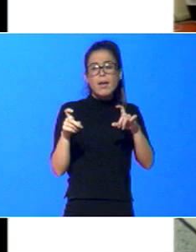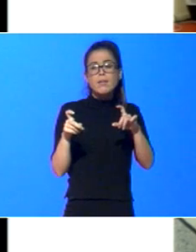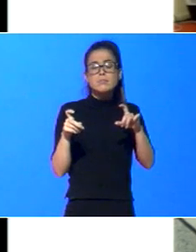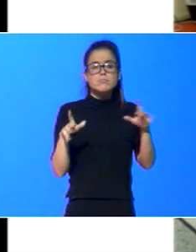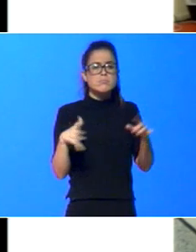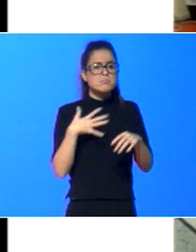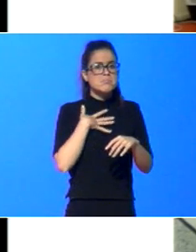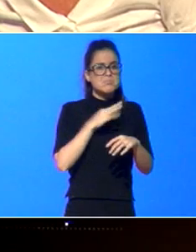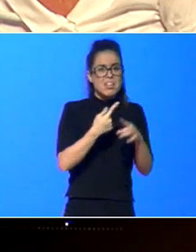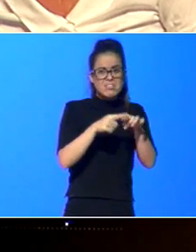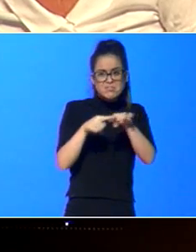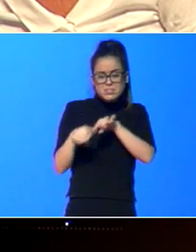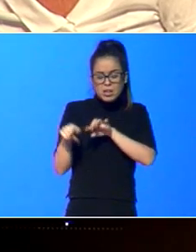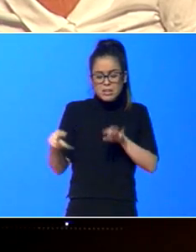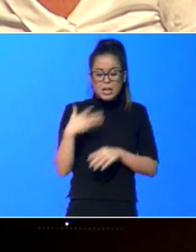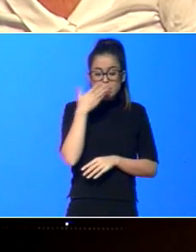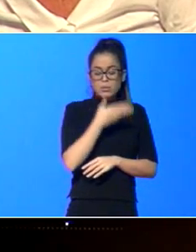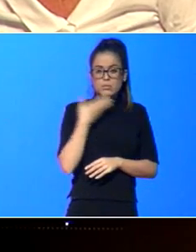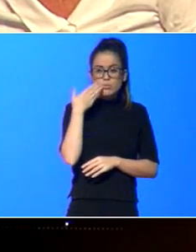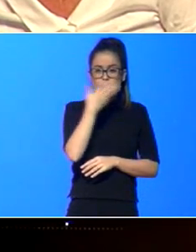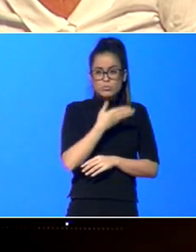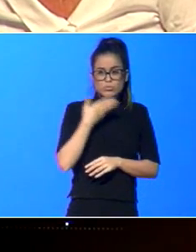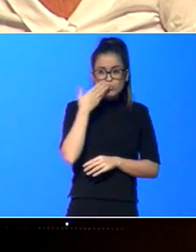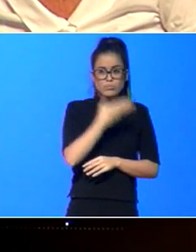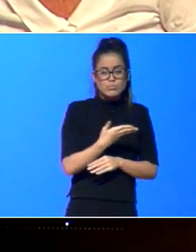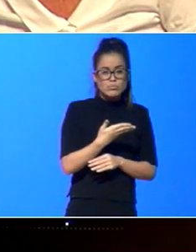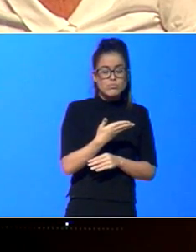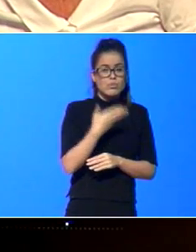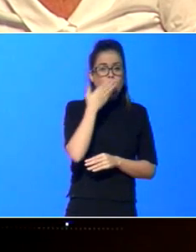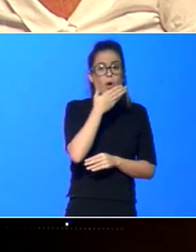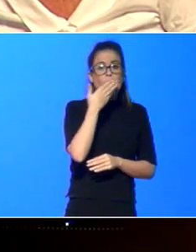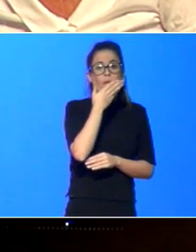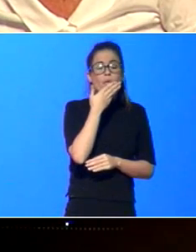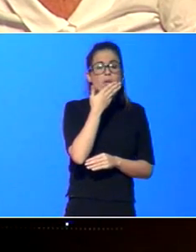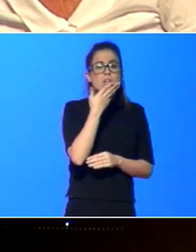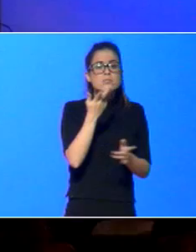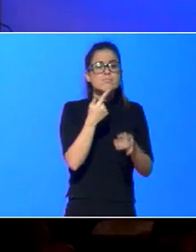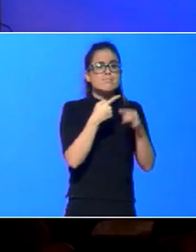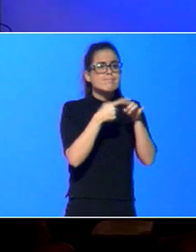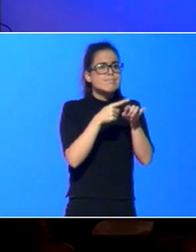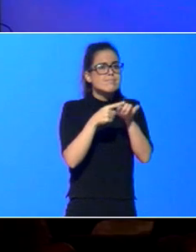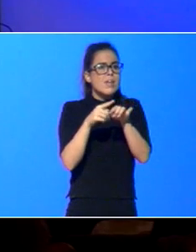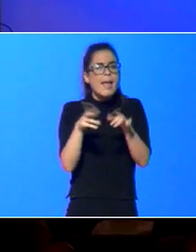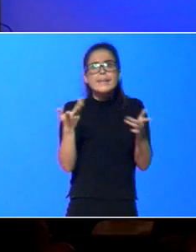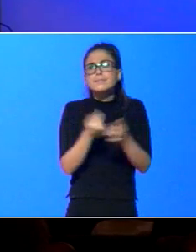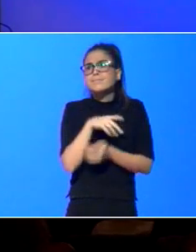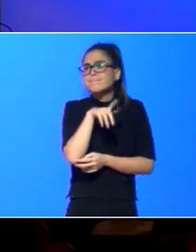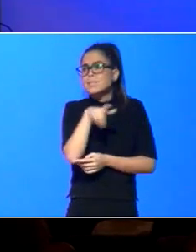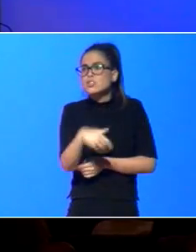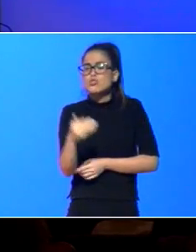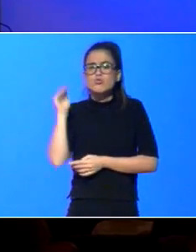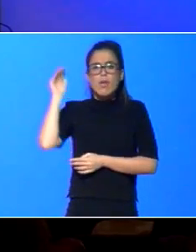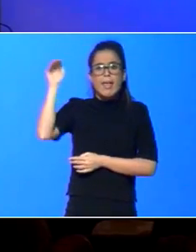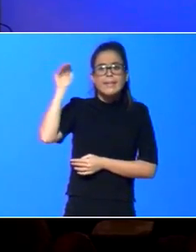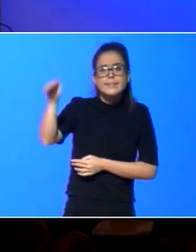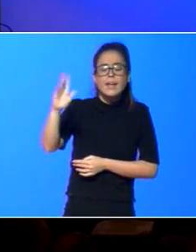ez? Ikastetxe batetan egoeri askoz bezabalagua dela. Eta hor dagoz etorkinak, hor dagoz herri barruan